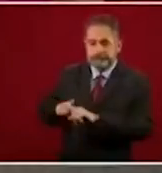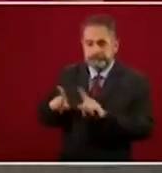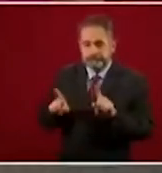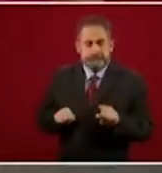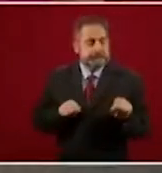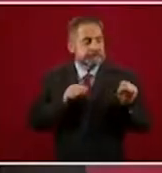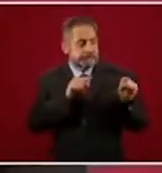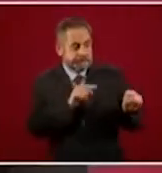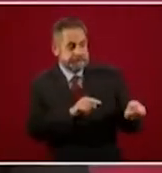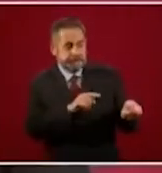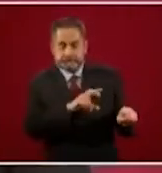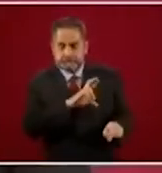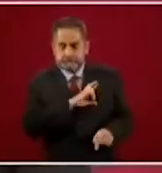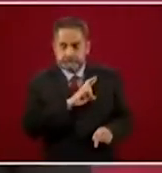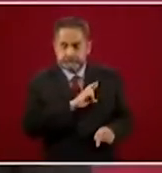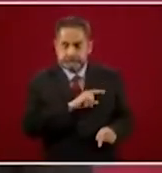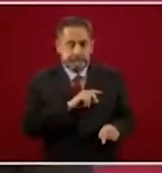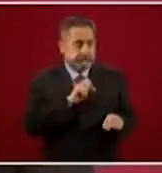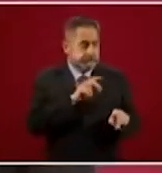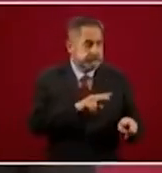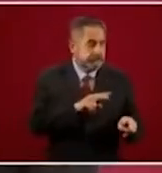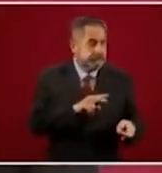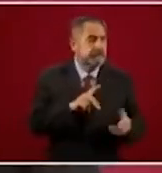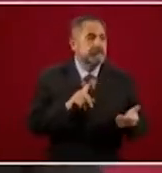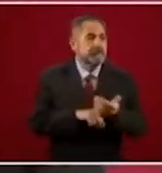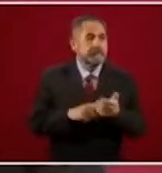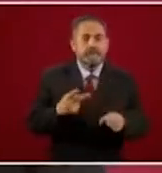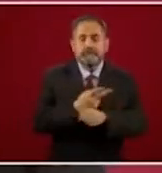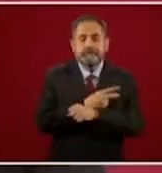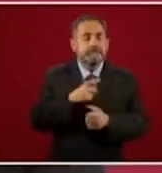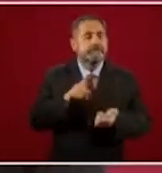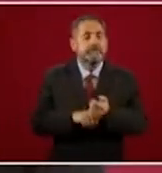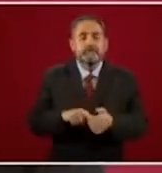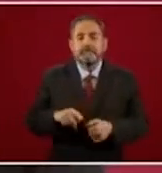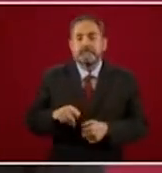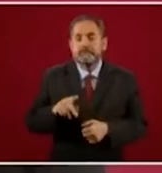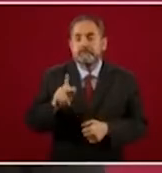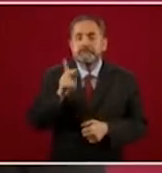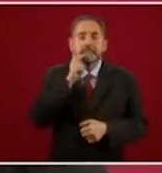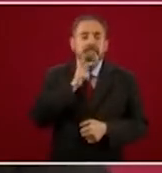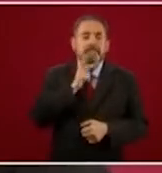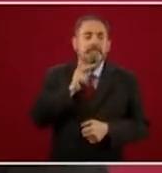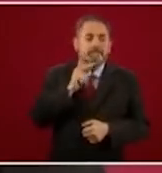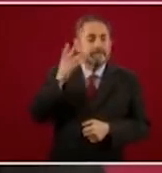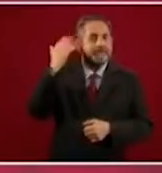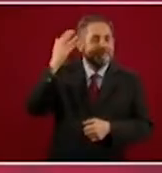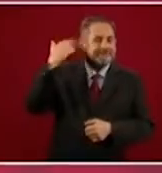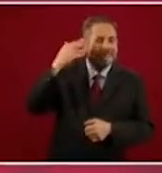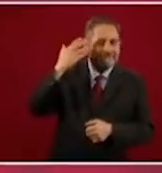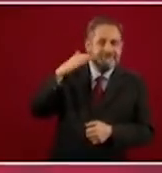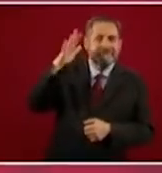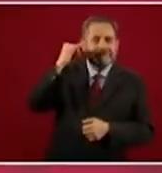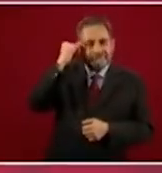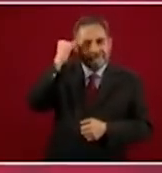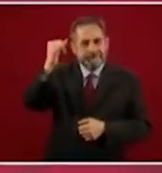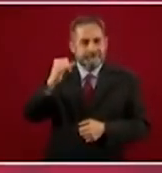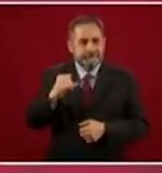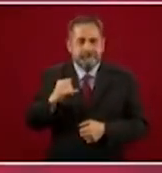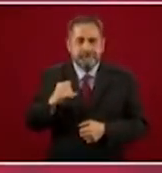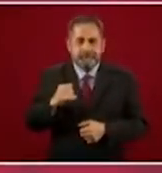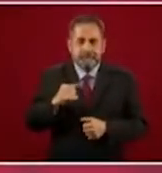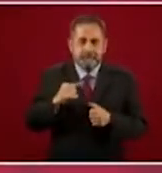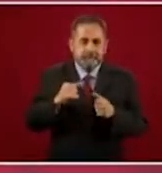se aplicó en pemex durante mucho tiempo una política que consistió en